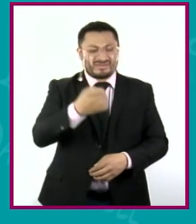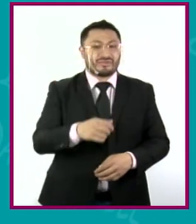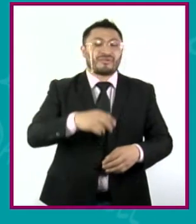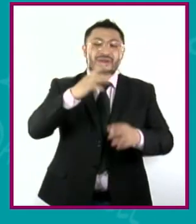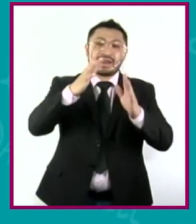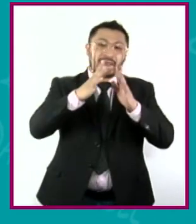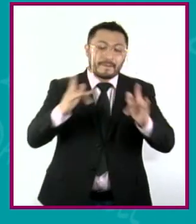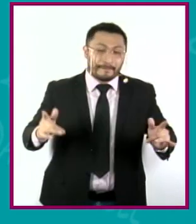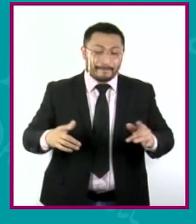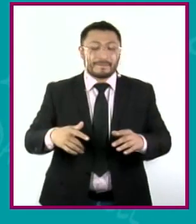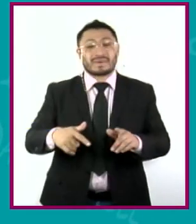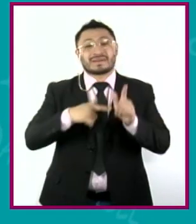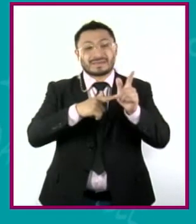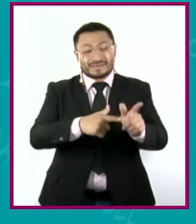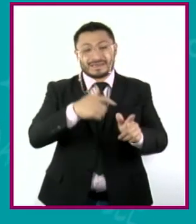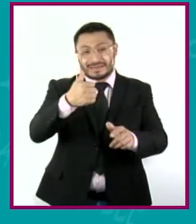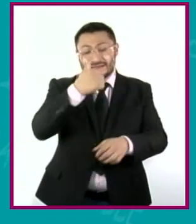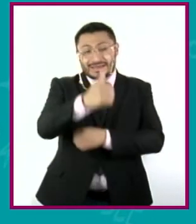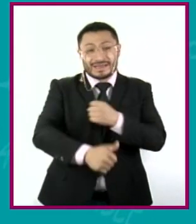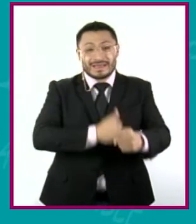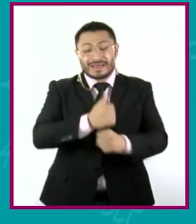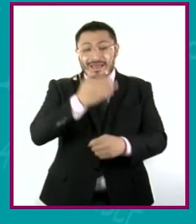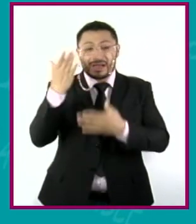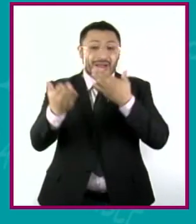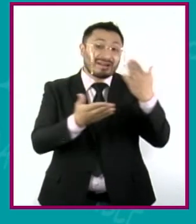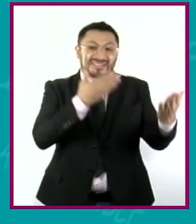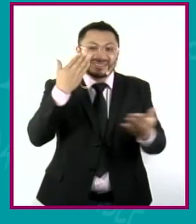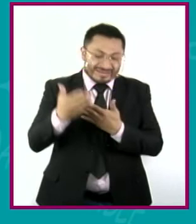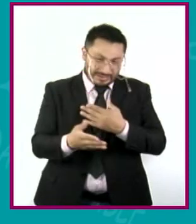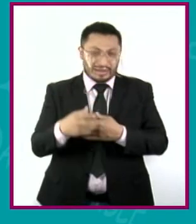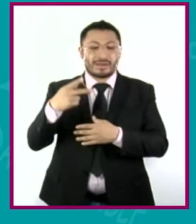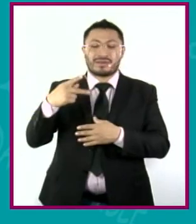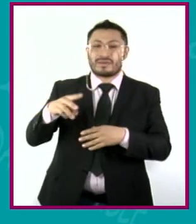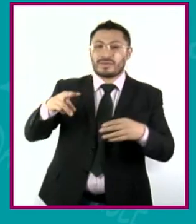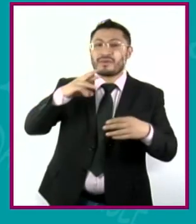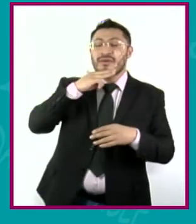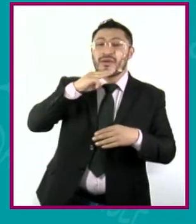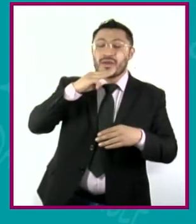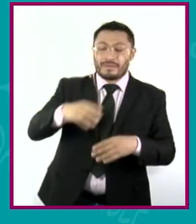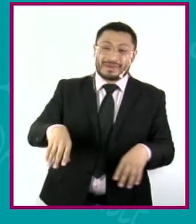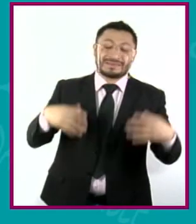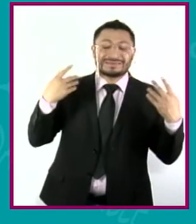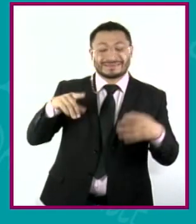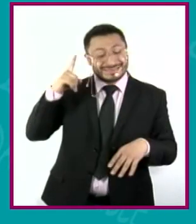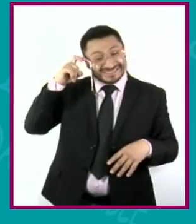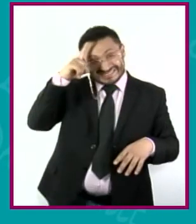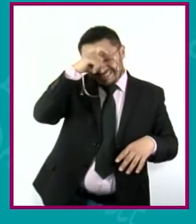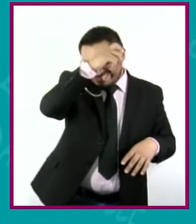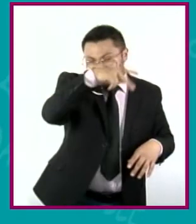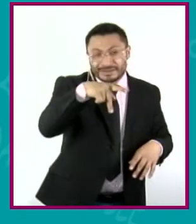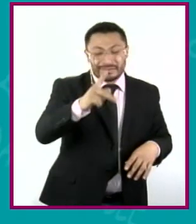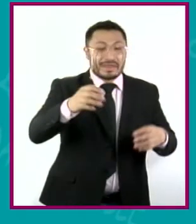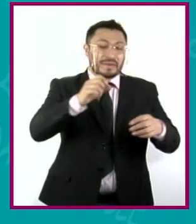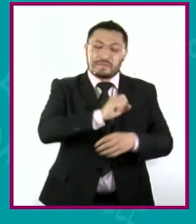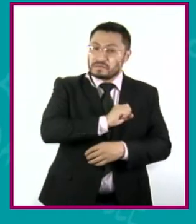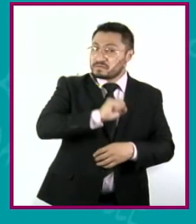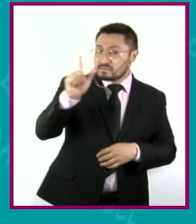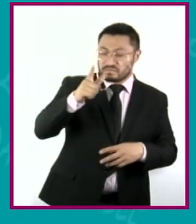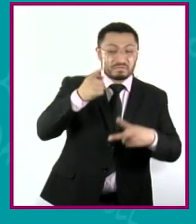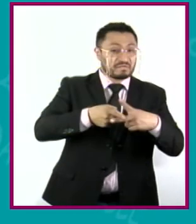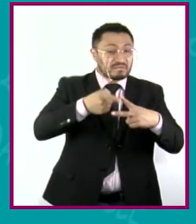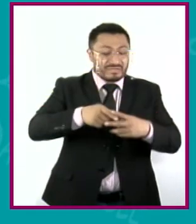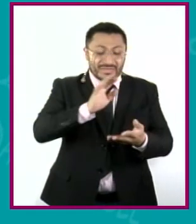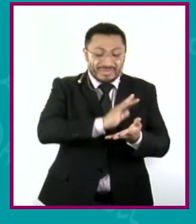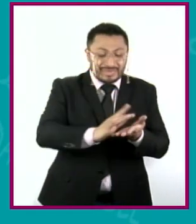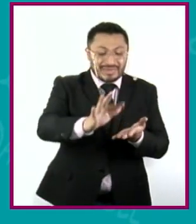París, donde permaneció 6 años. Allí tuvo y dio a sus maestros un momento difícil, pero se destacó en matemáticas, en las que